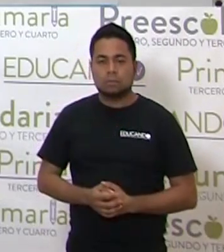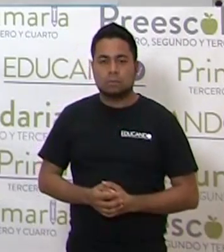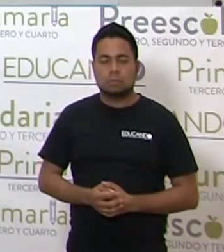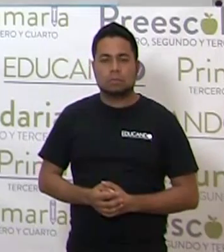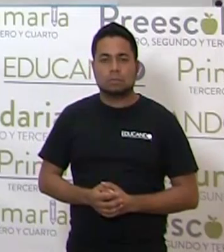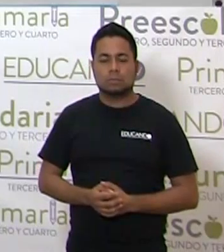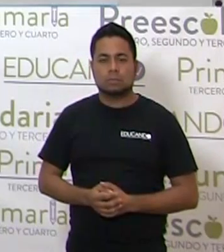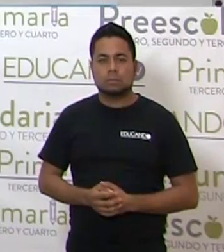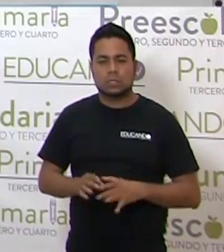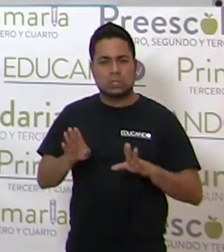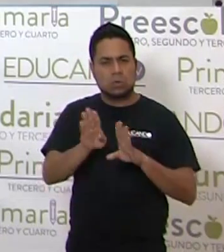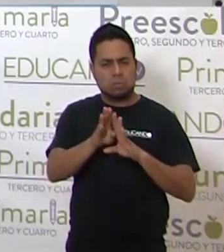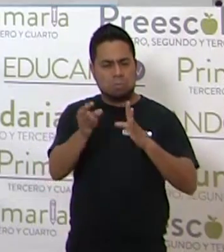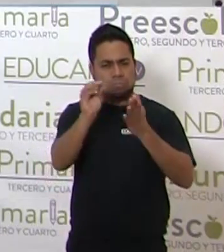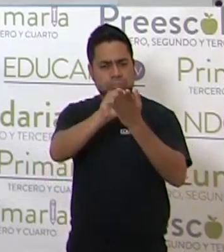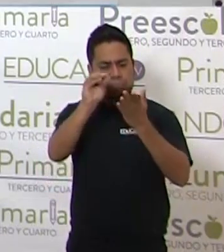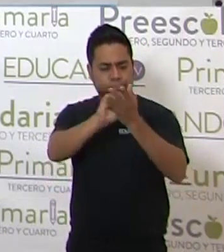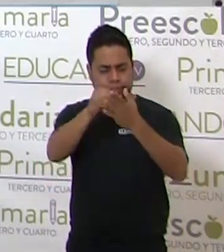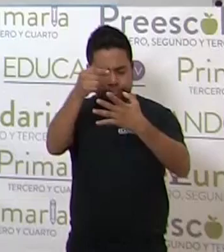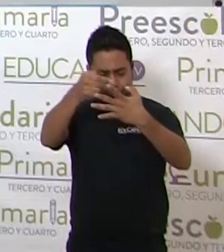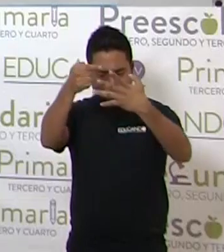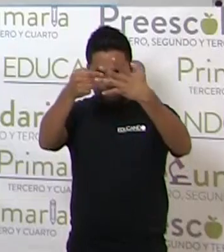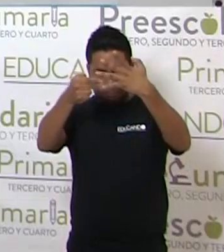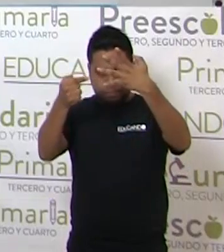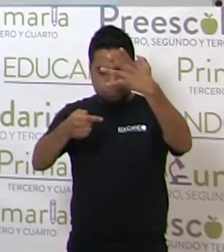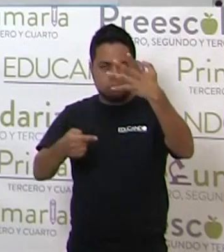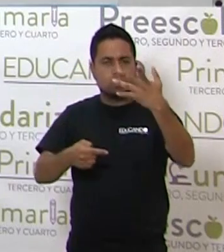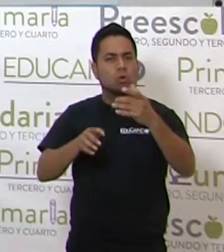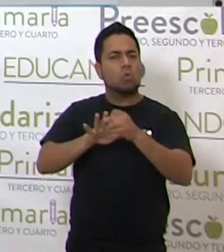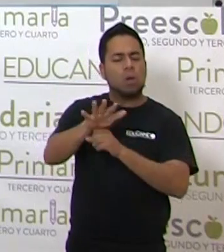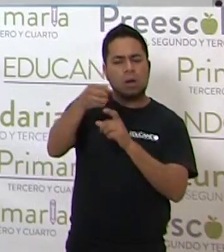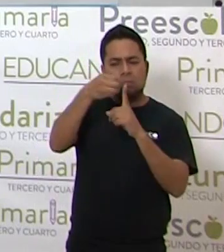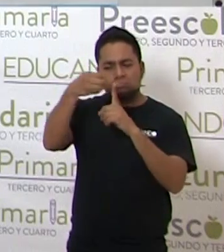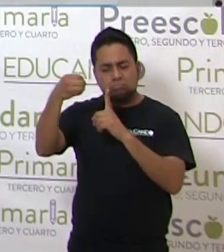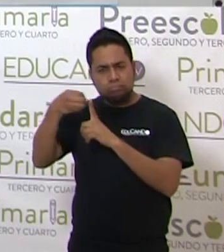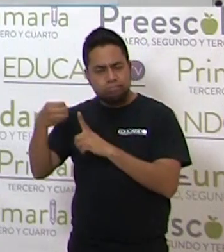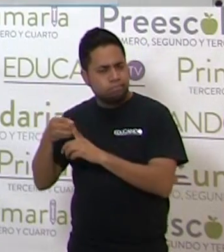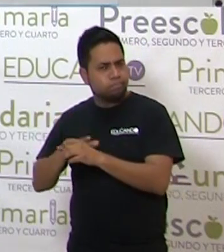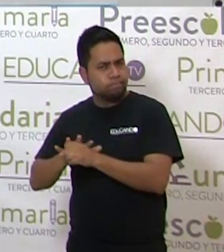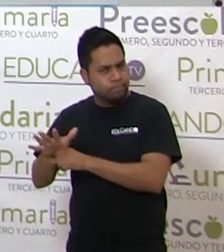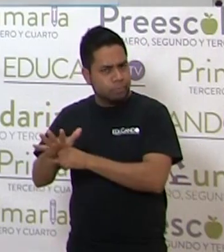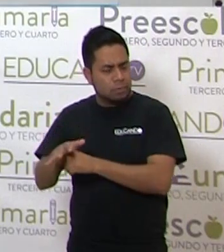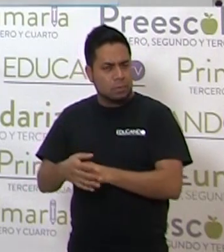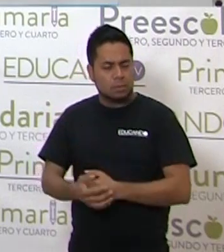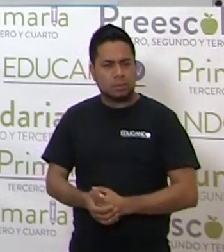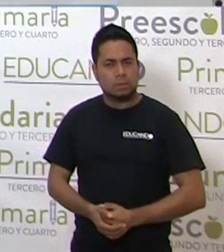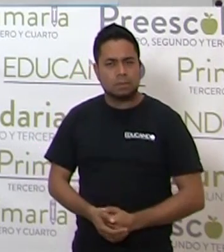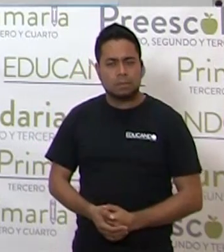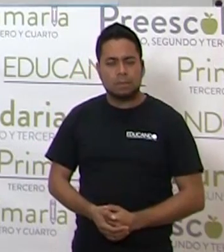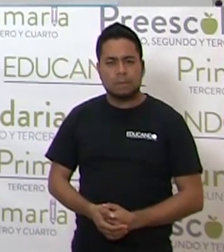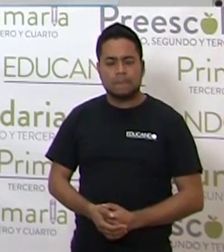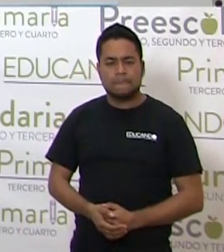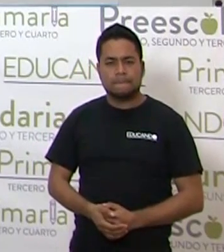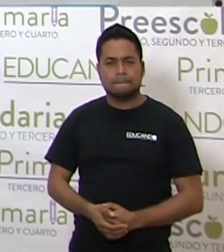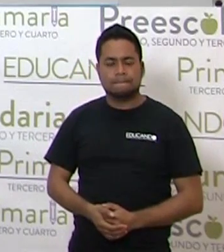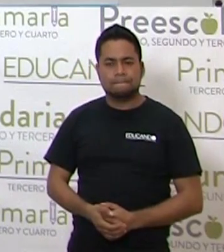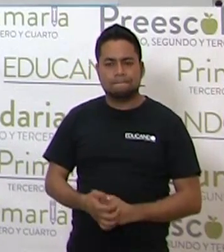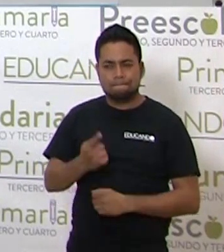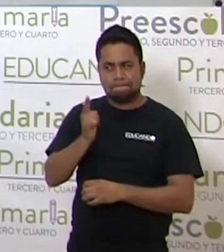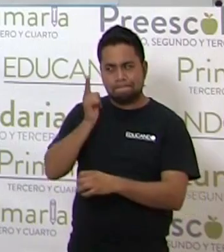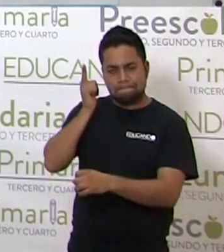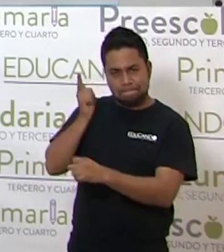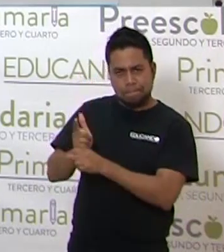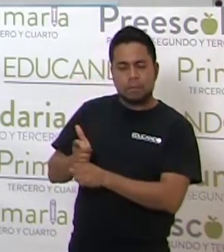este texto? ¿Cómo está estructurada? ¿Cuál es su orden? ¿Cuál es su orden? Por lo que podemos